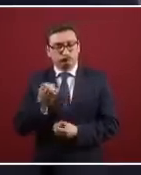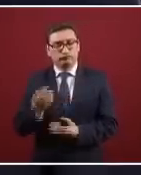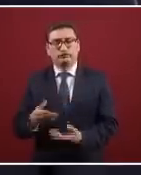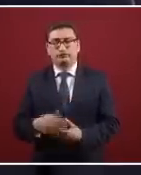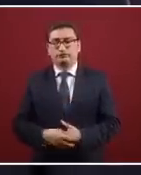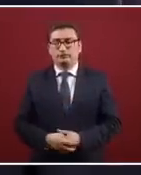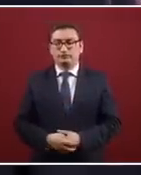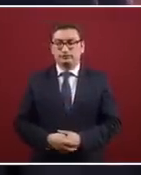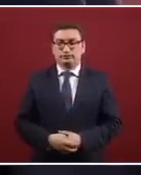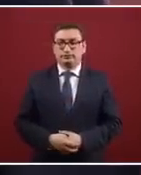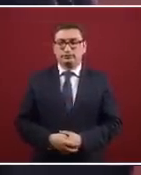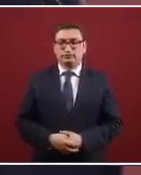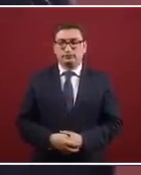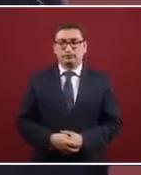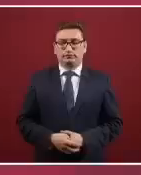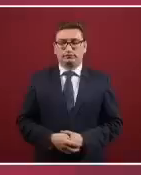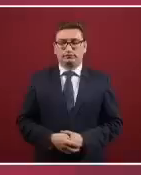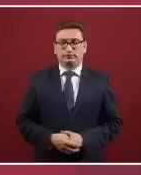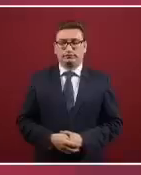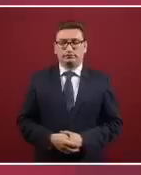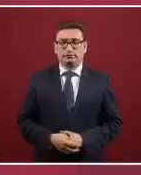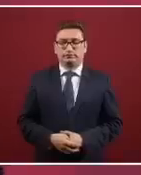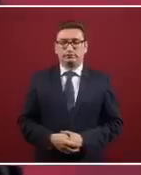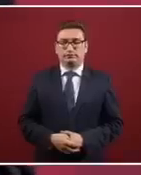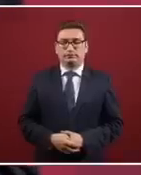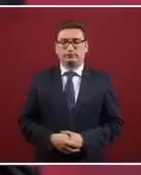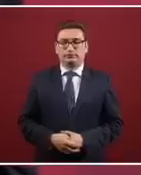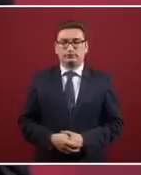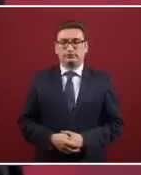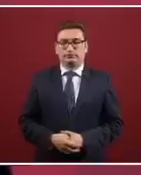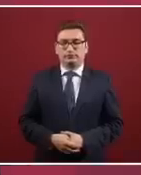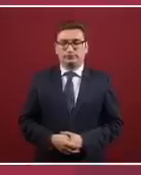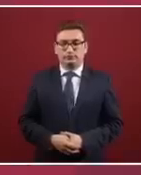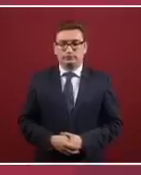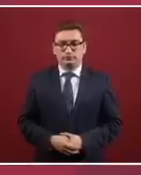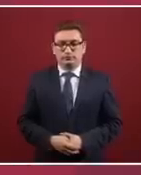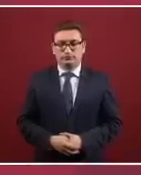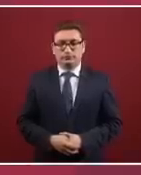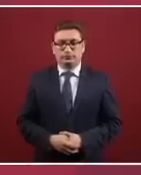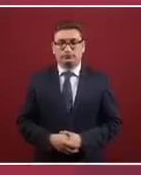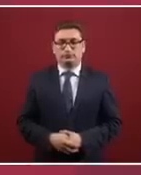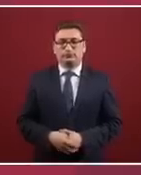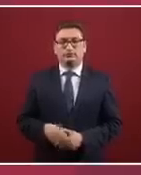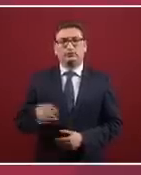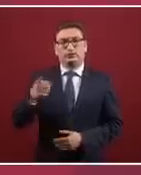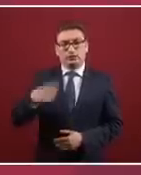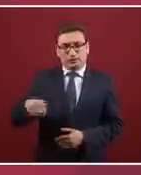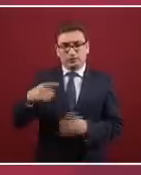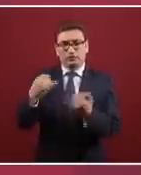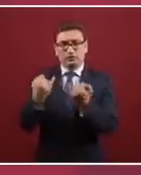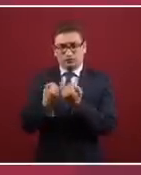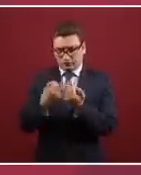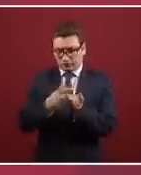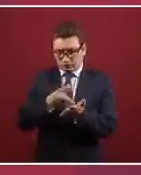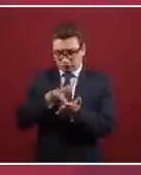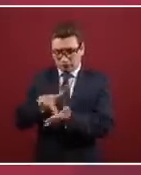te va a faltar la subvención para tus revistas,